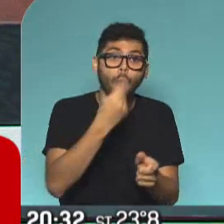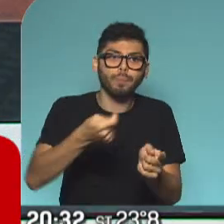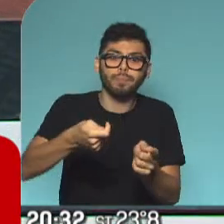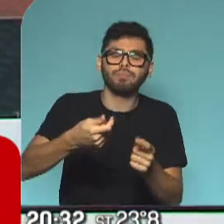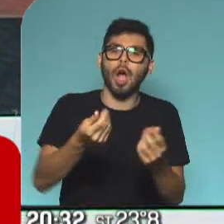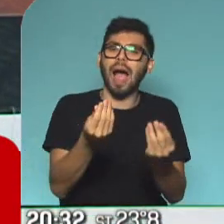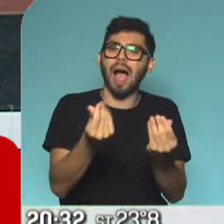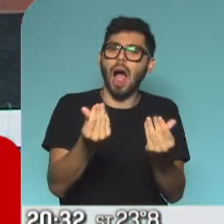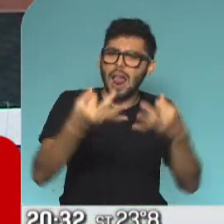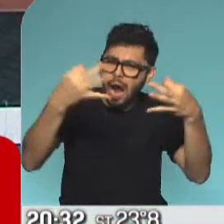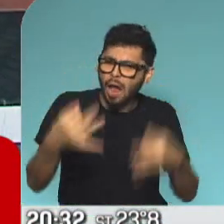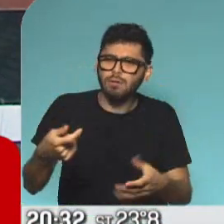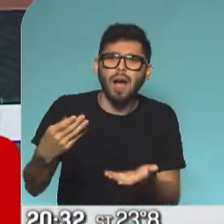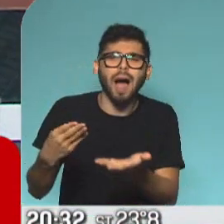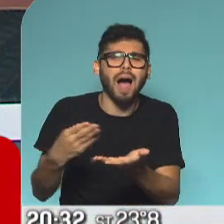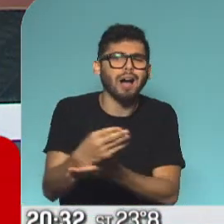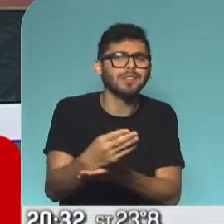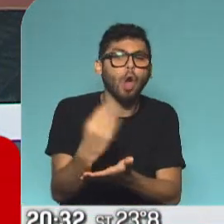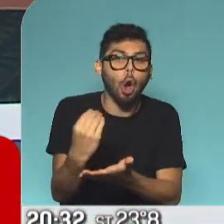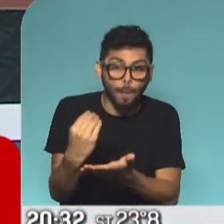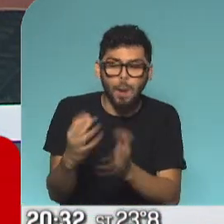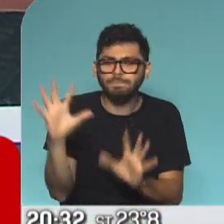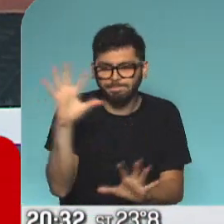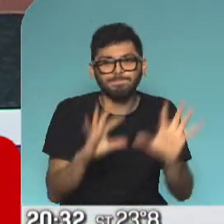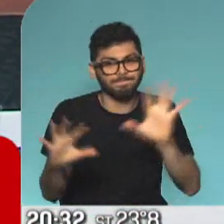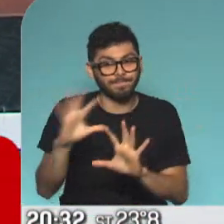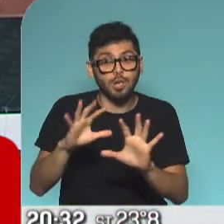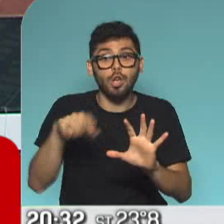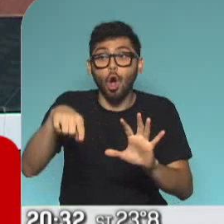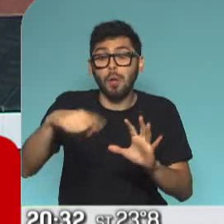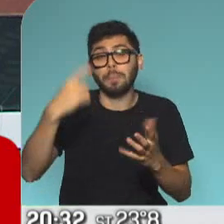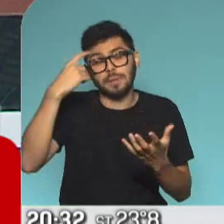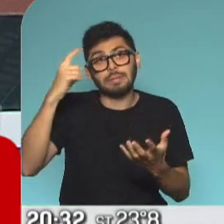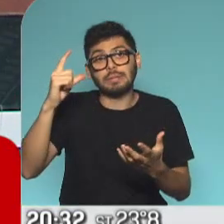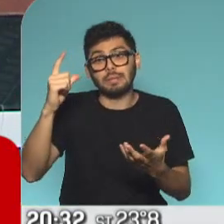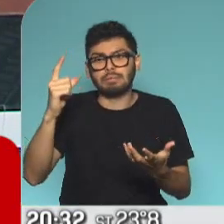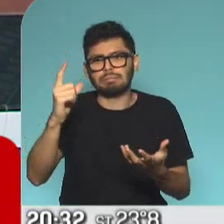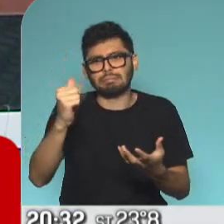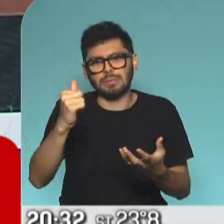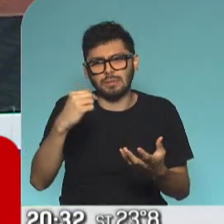de calidad y alcanzar este concepto que hoy pareciera ser algo abstracto, pero la idea es llegar a eso,